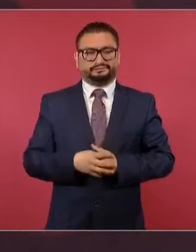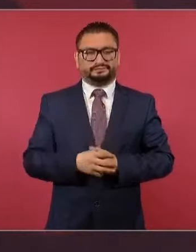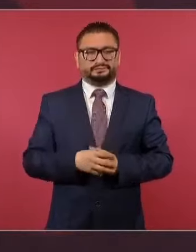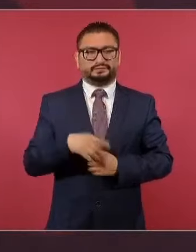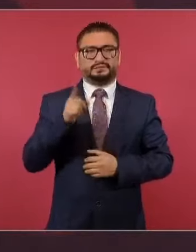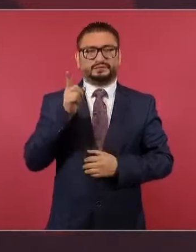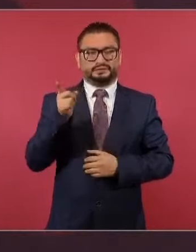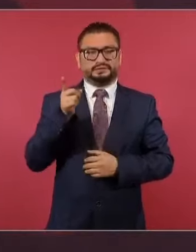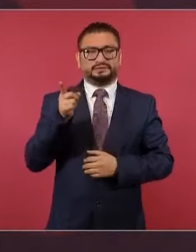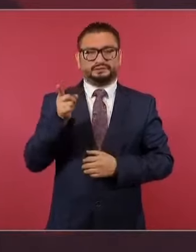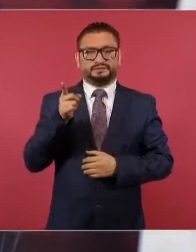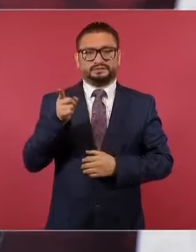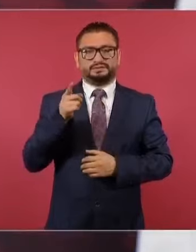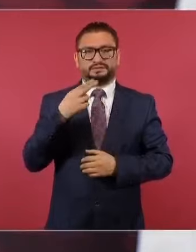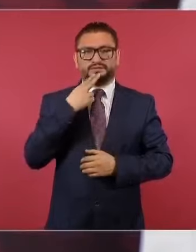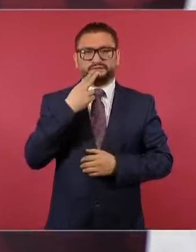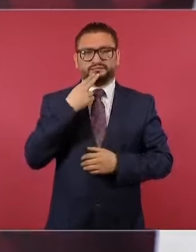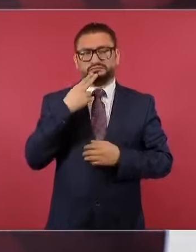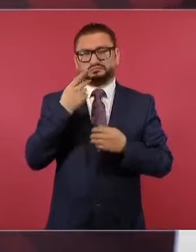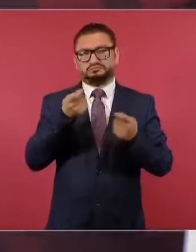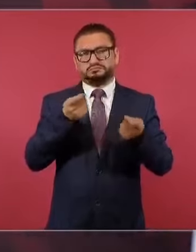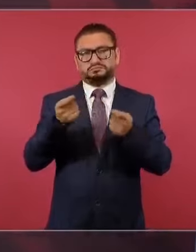Ella es la que maneja